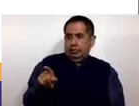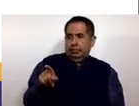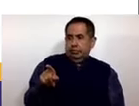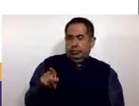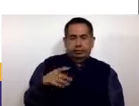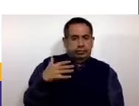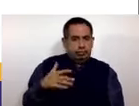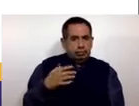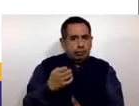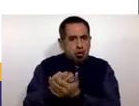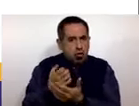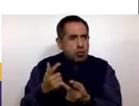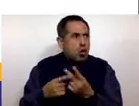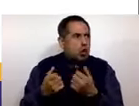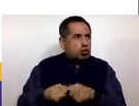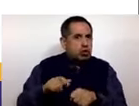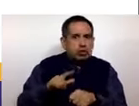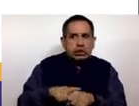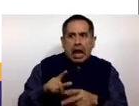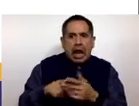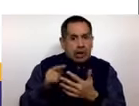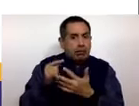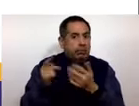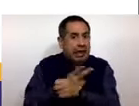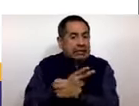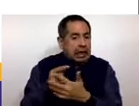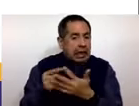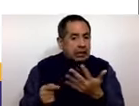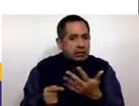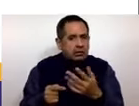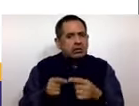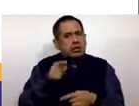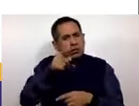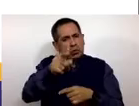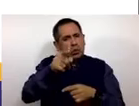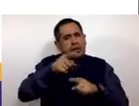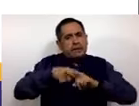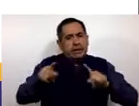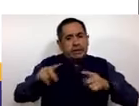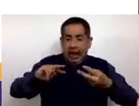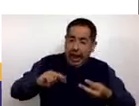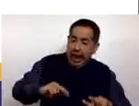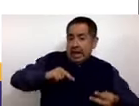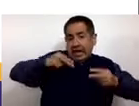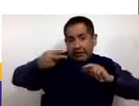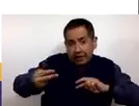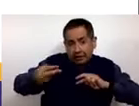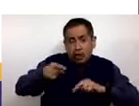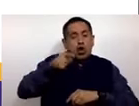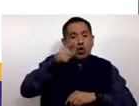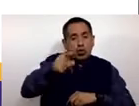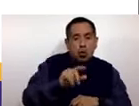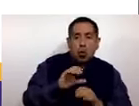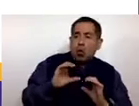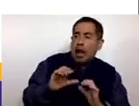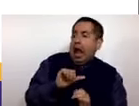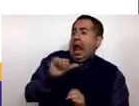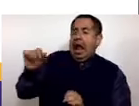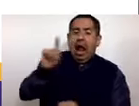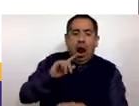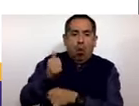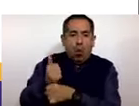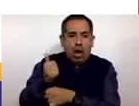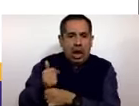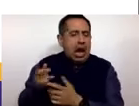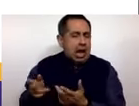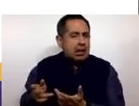ámbitos, económico, social, de todo. Tu caso es diferente porque tú cuidas a tu abuela, ¿no? Pero no sé si nos podrías decir sobre